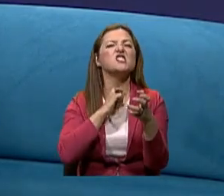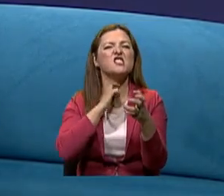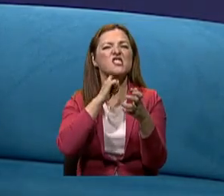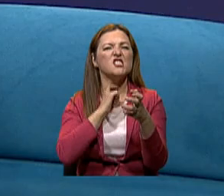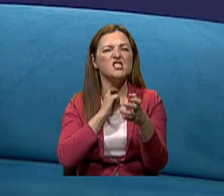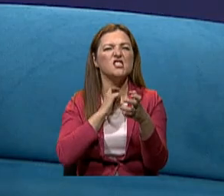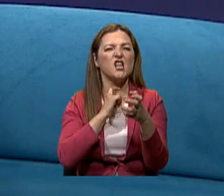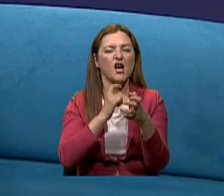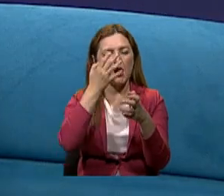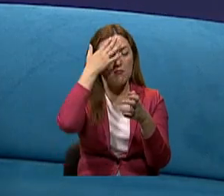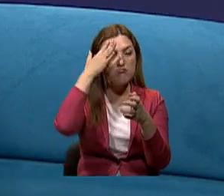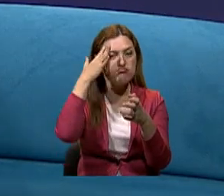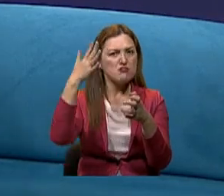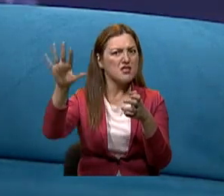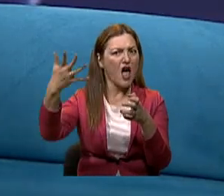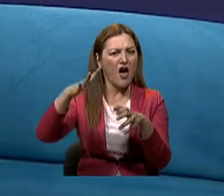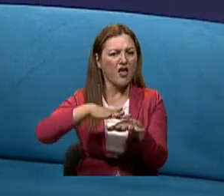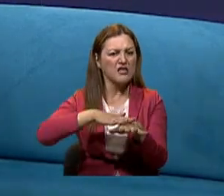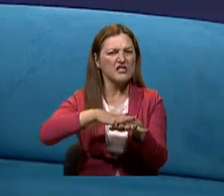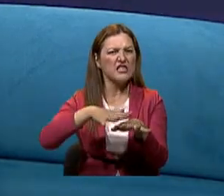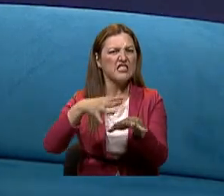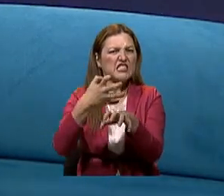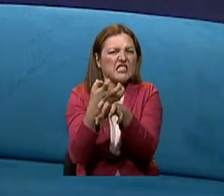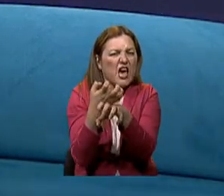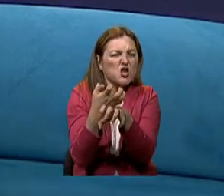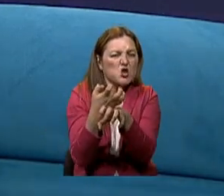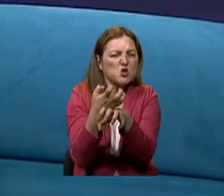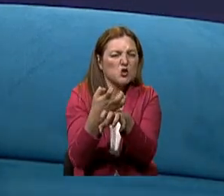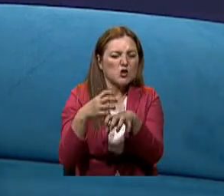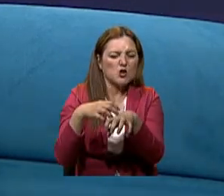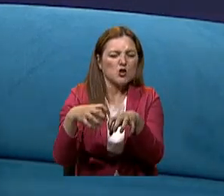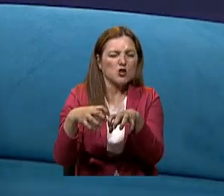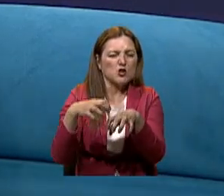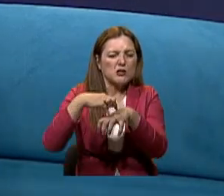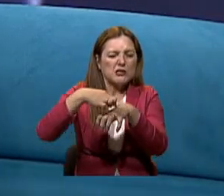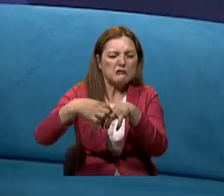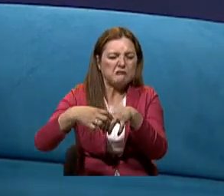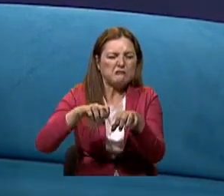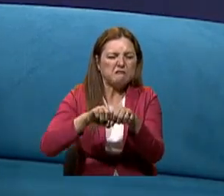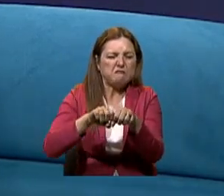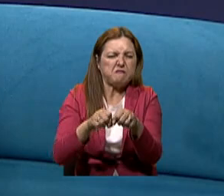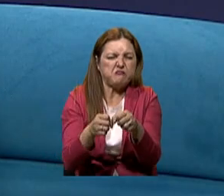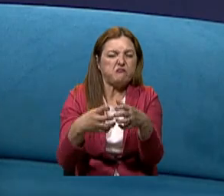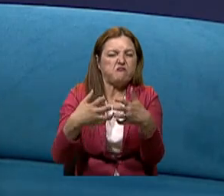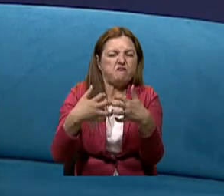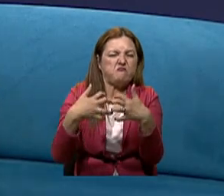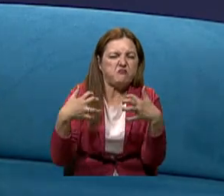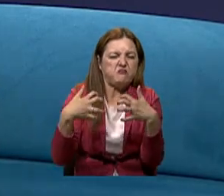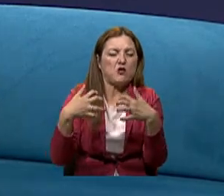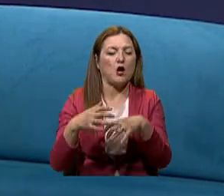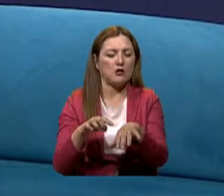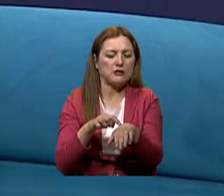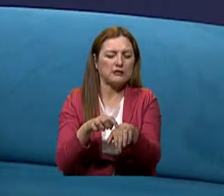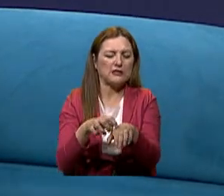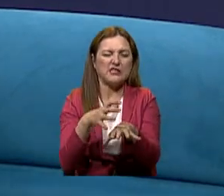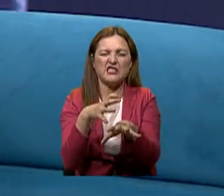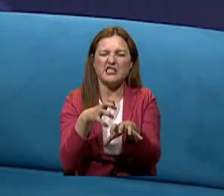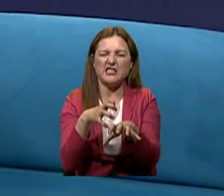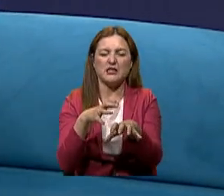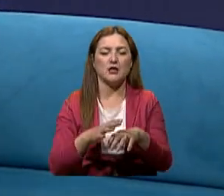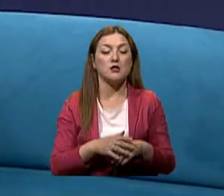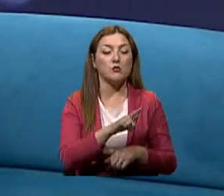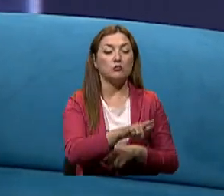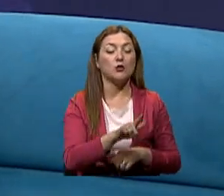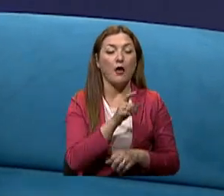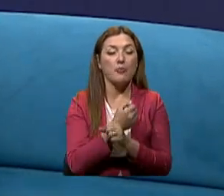de sudoración, hay resequedad de la piel, se forman grietas y por ende pues una infección, ¿no? Y los diabéticos tienen sus defensas bajas. Aquí, doctor,